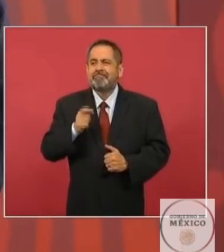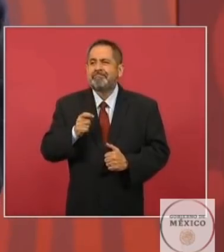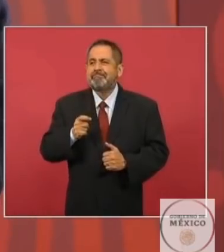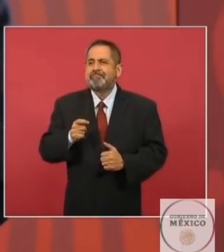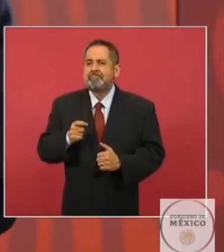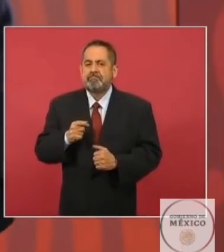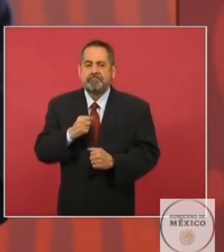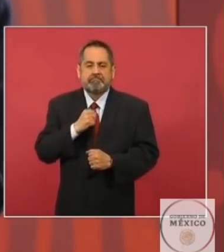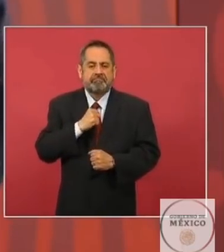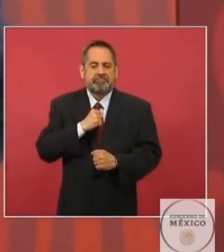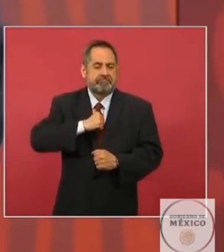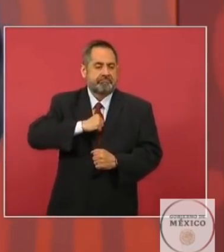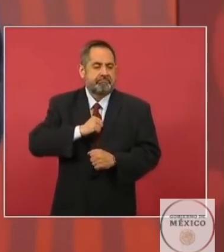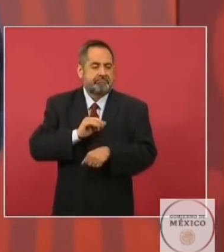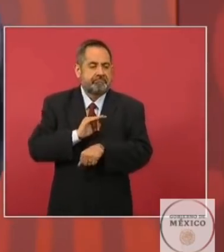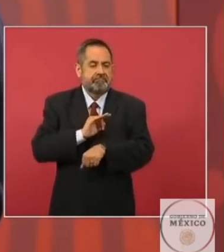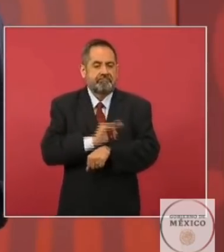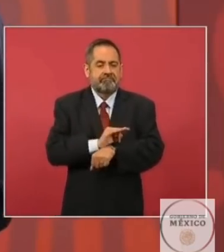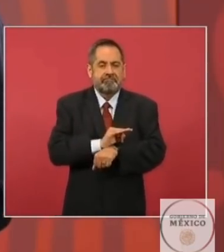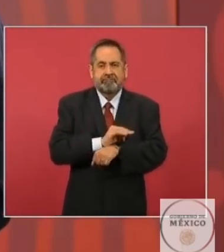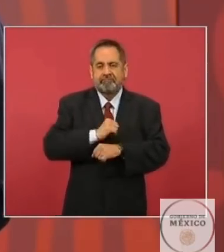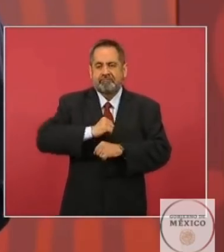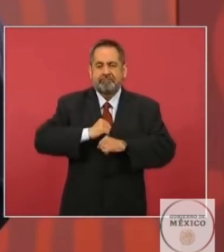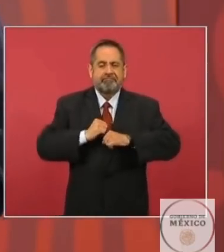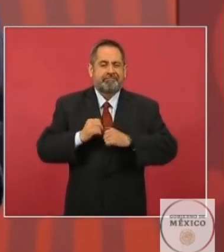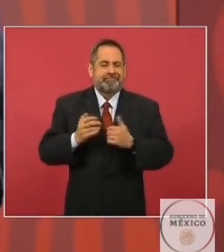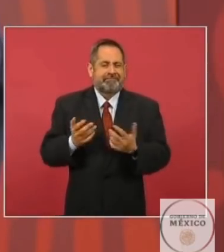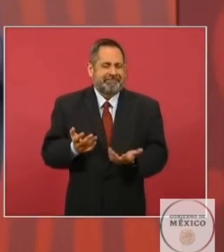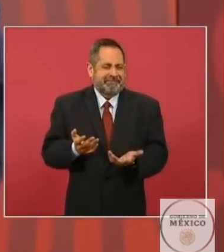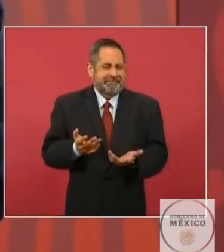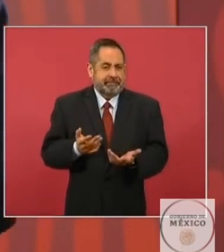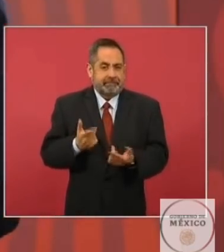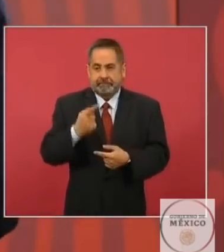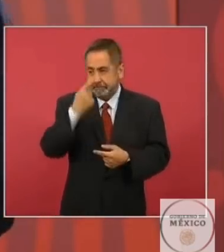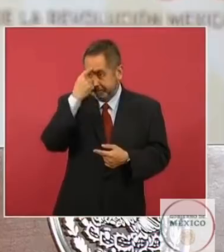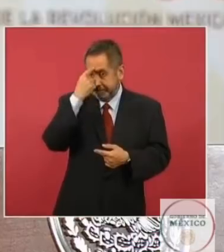el influyentismo, la impunidad, todo era el dinero.